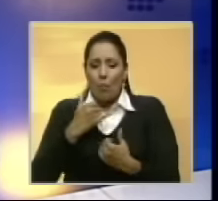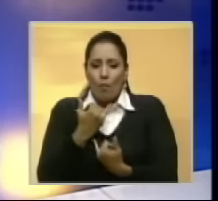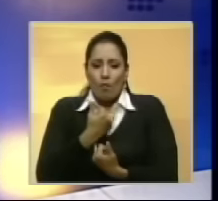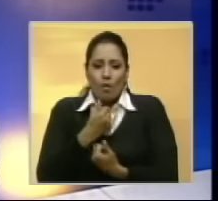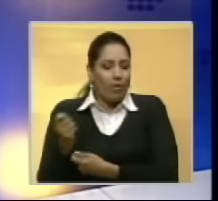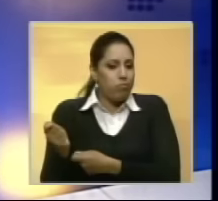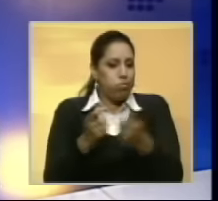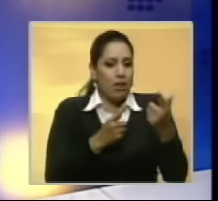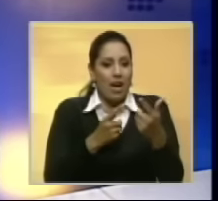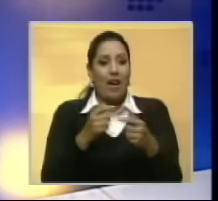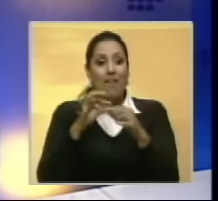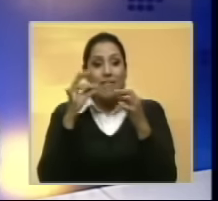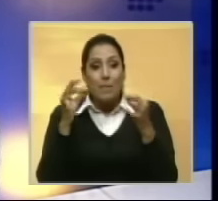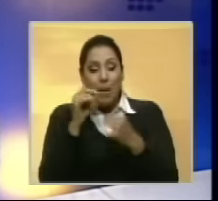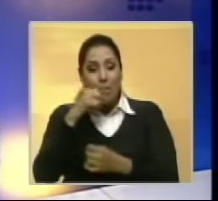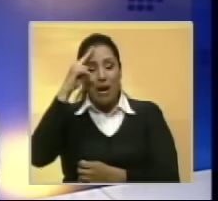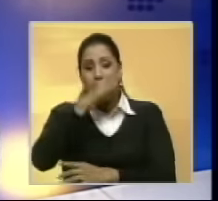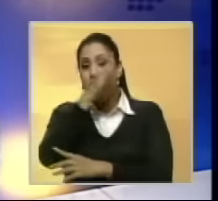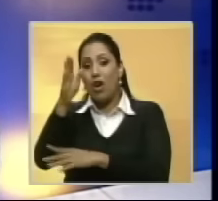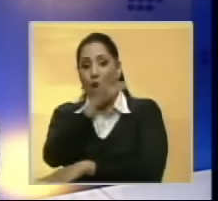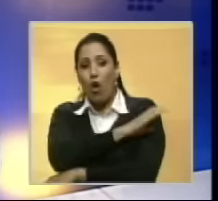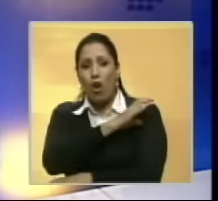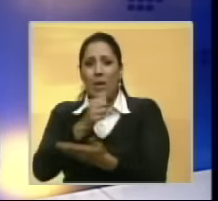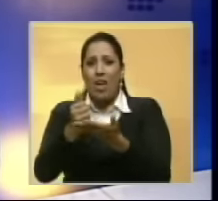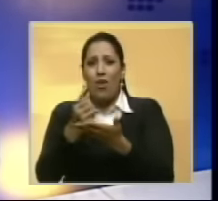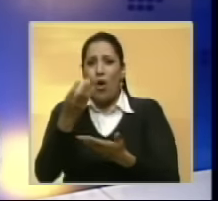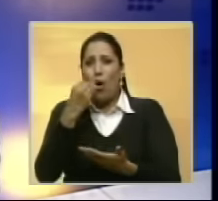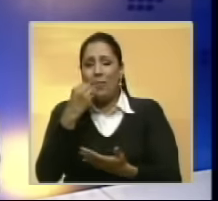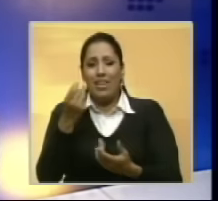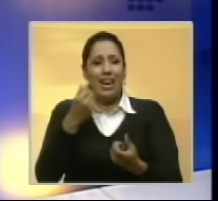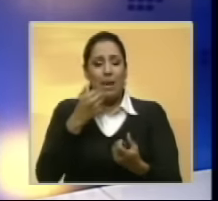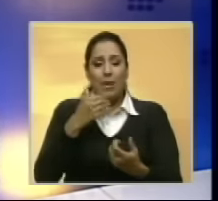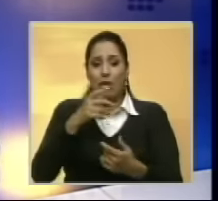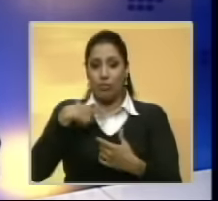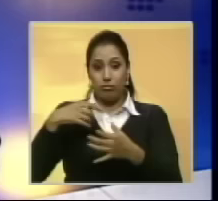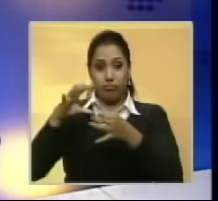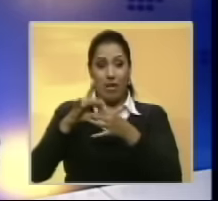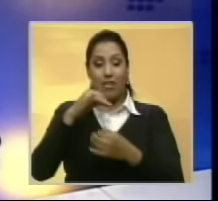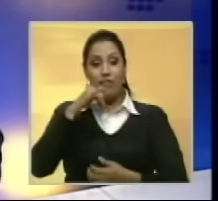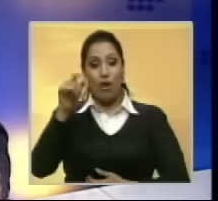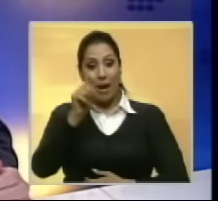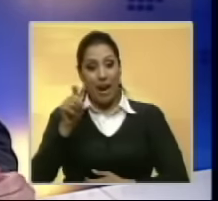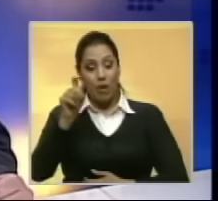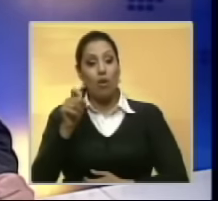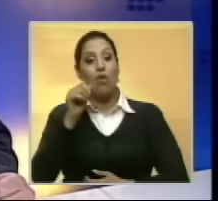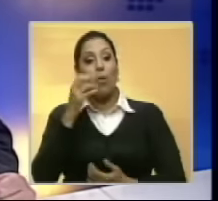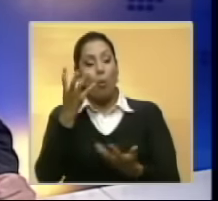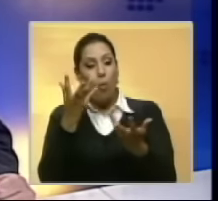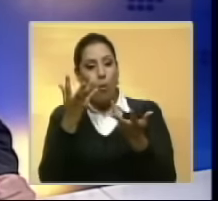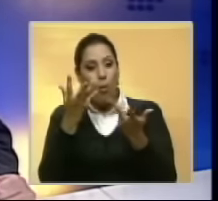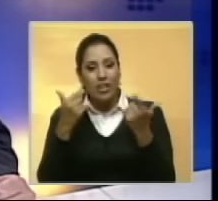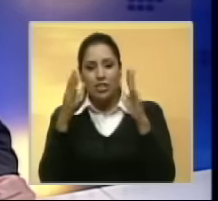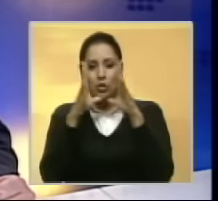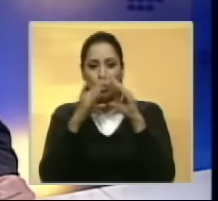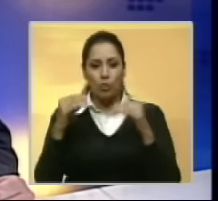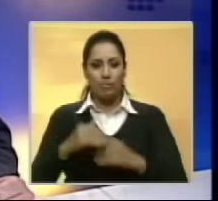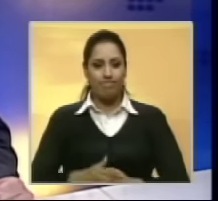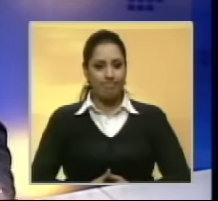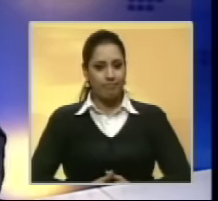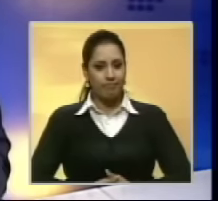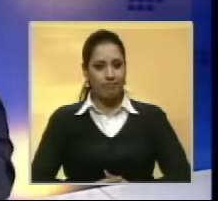desnutrición. Sus padres dicen que fueron a Colombia buscando comida y medicinas. Nuestro aliado de Noticias Caracol, Argemiro Pion, nos trae el